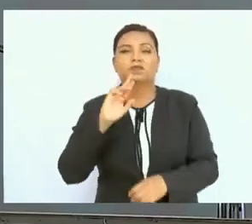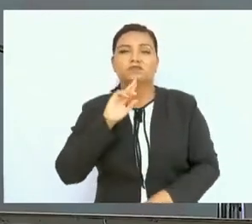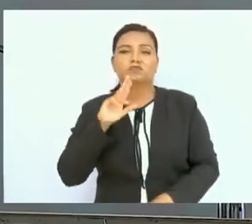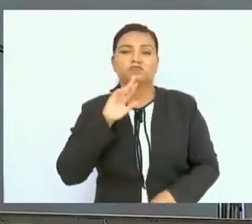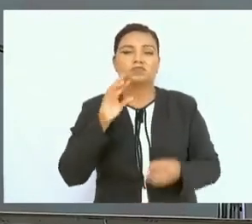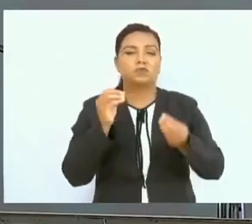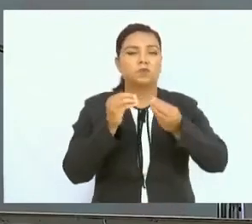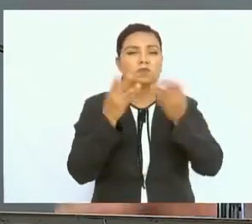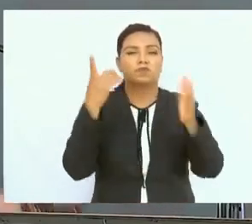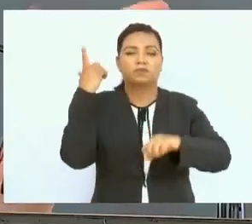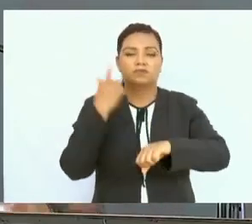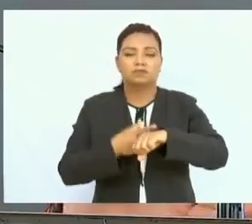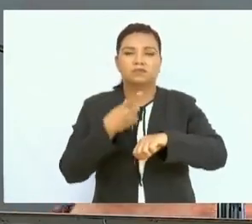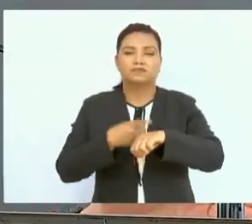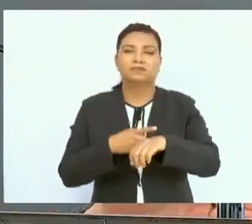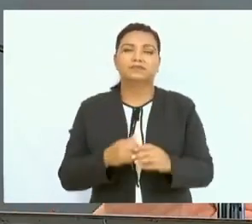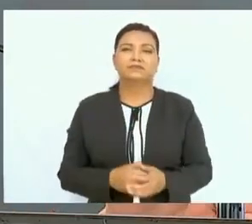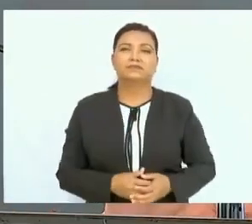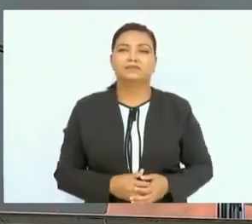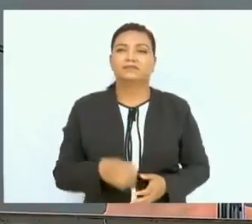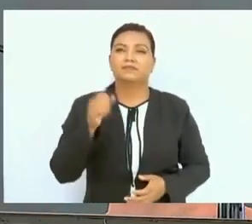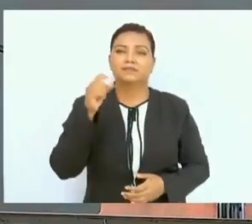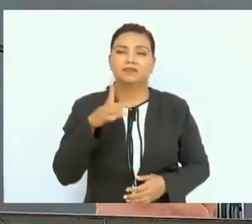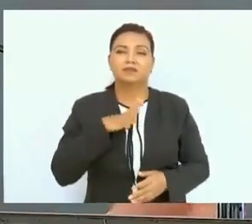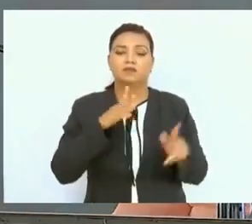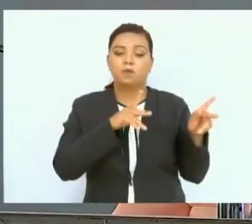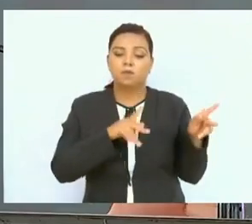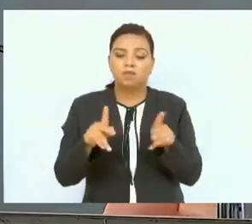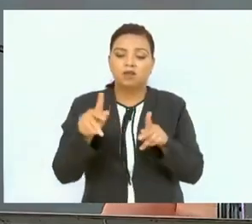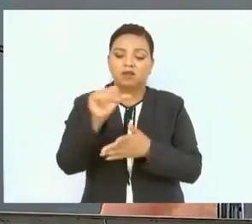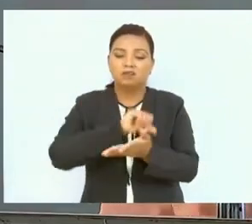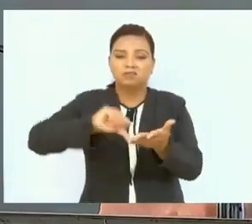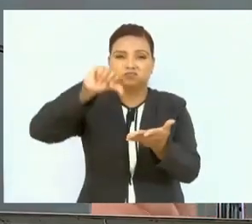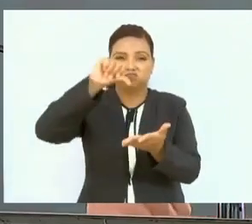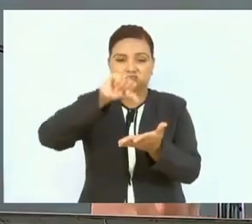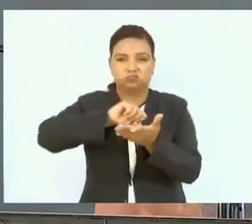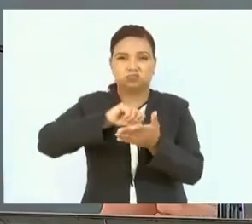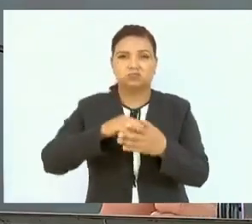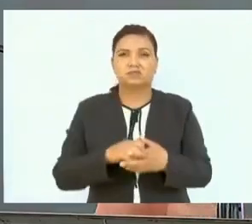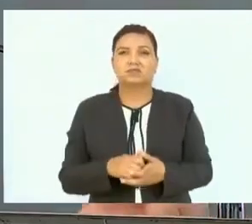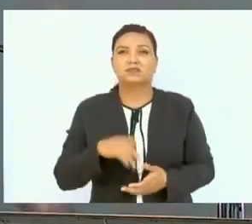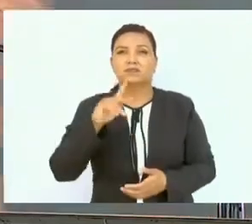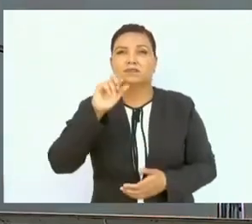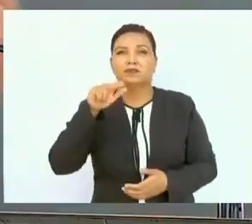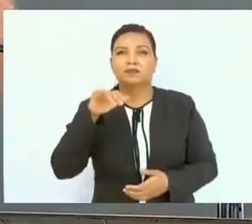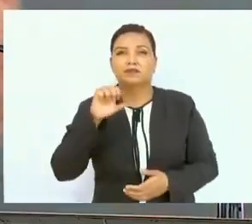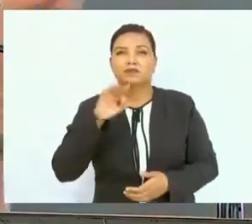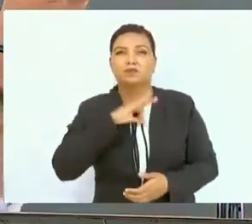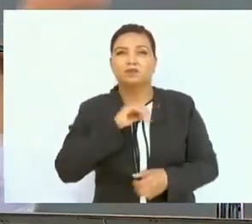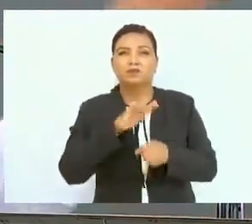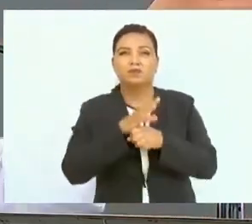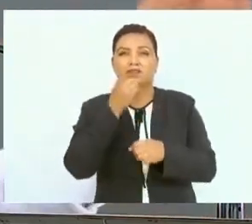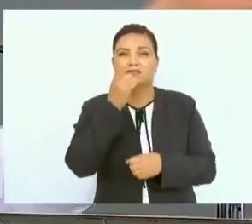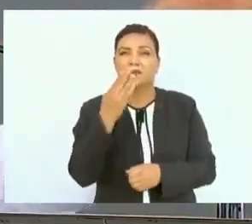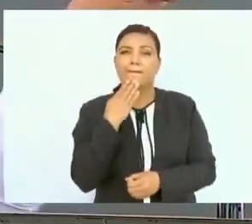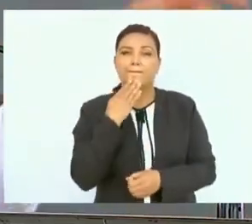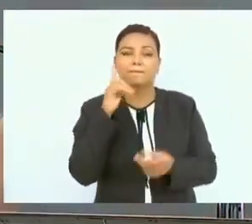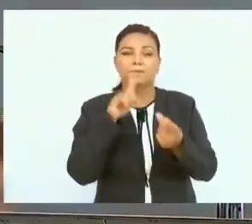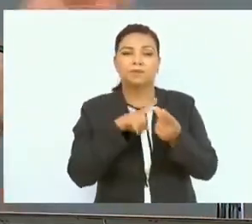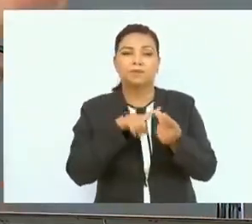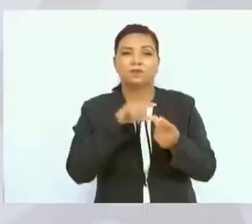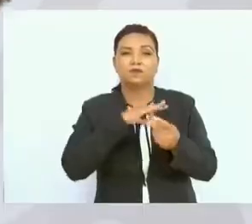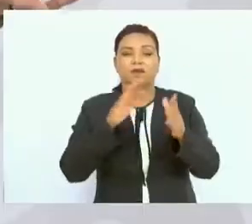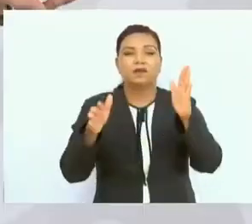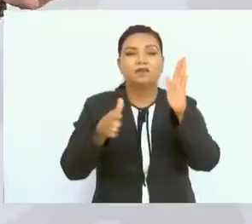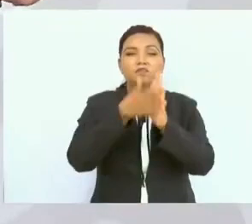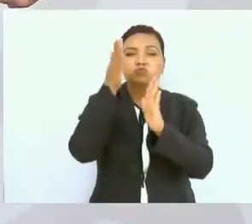de las enfermedades. También con planeación central, una planeación que decida bien dónde va a